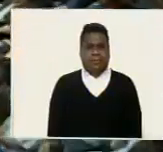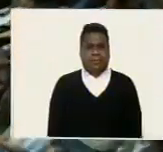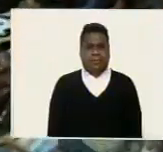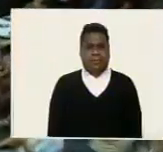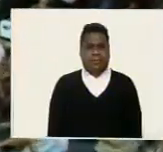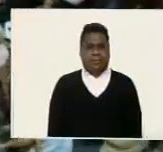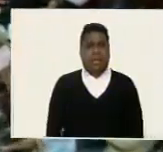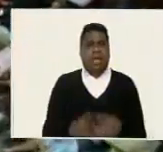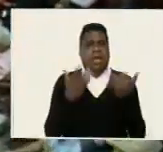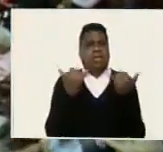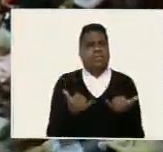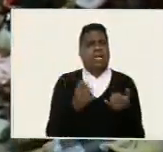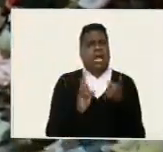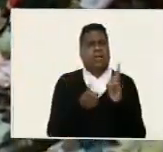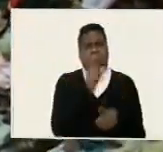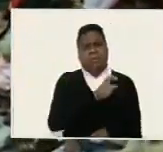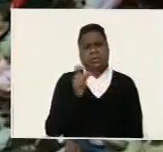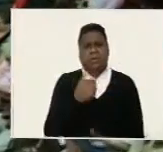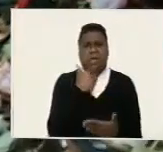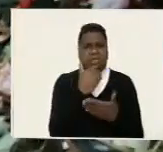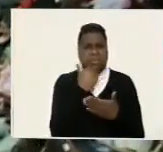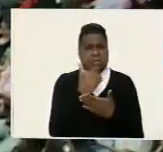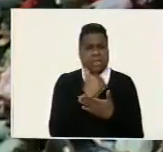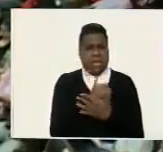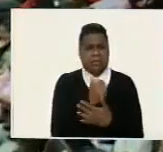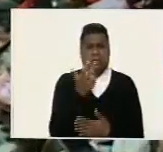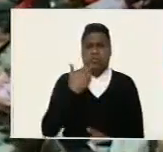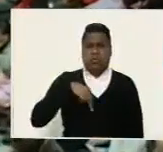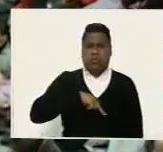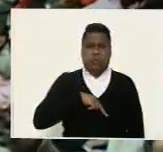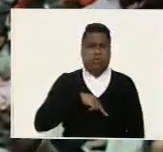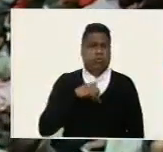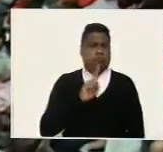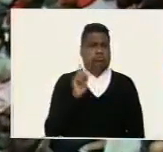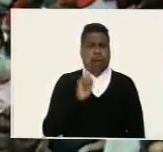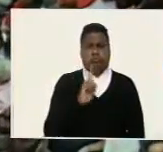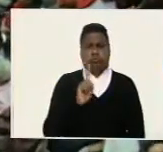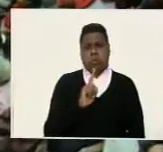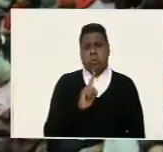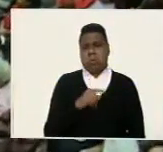Ya alguien muy cercano a ellos les dijo que nosotros no nos íbamos a rendir.